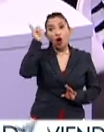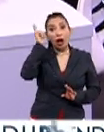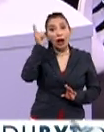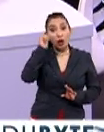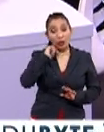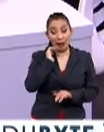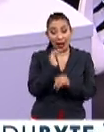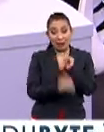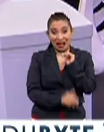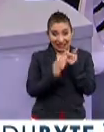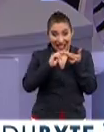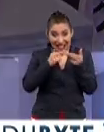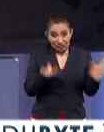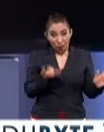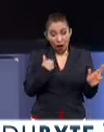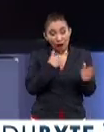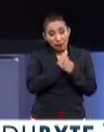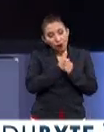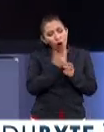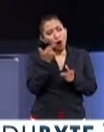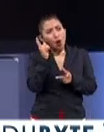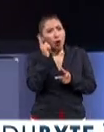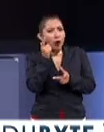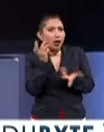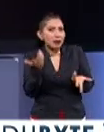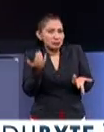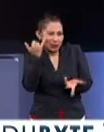uno terminara su relación tuviera esta